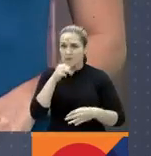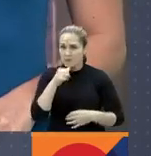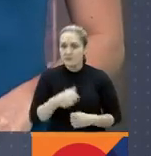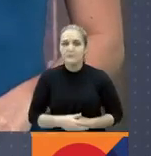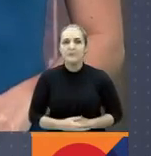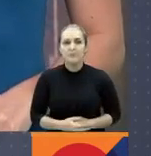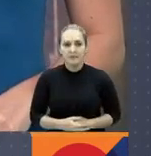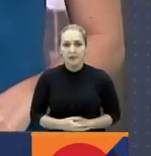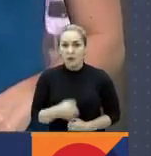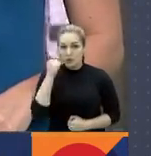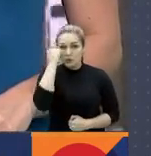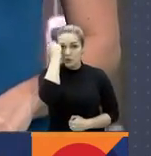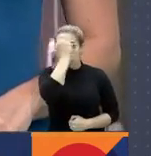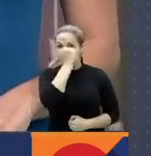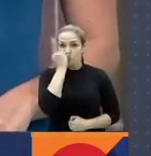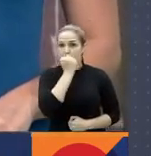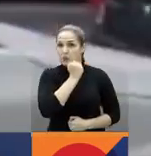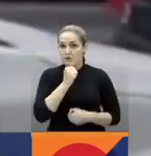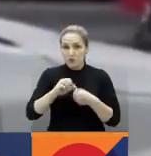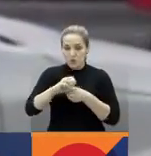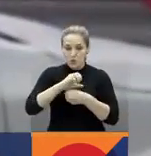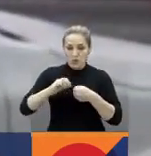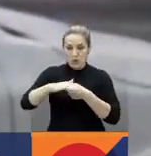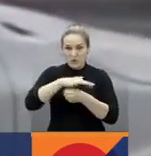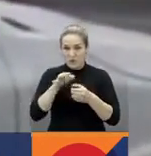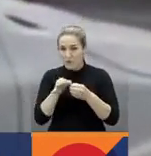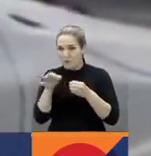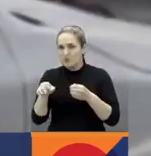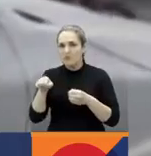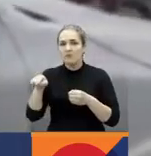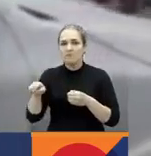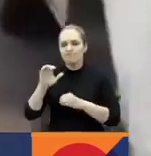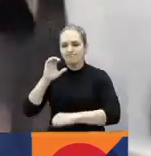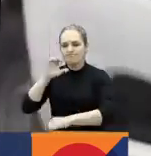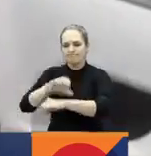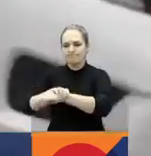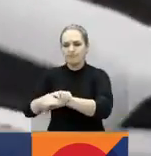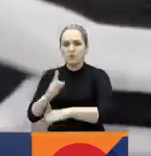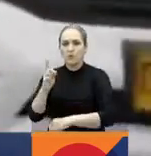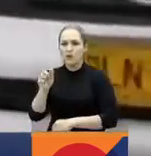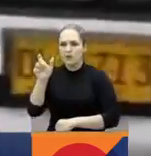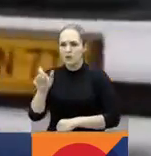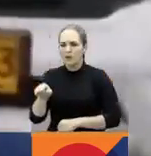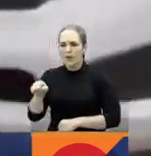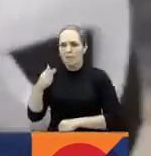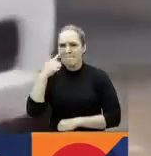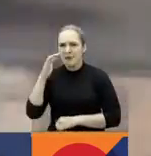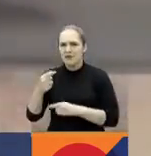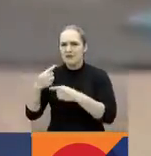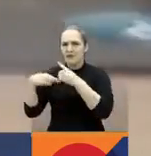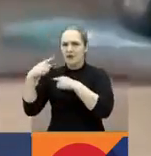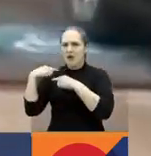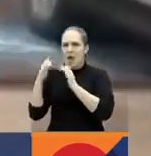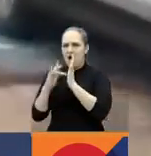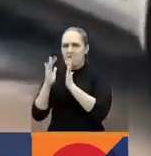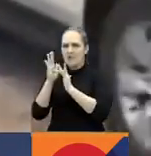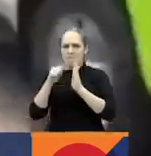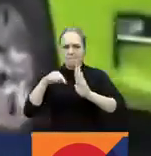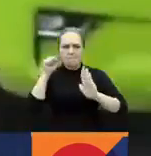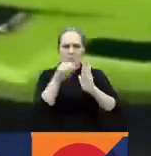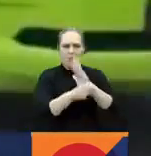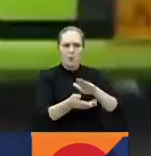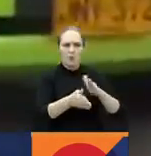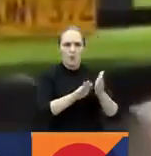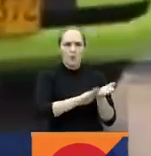En Soacha, Cundinamarca, capturaron al presunto asesino de un oficial de la policía muerto en abril de este año. Según las autoridades, una